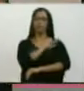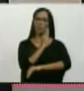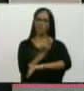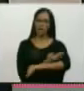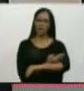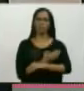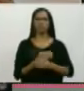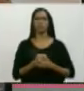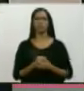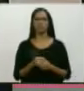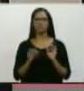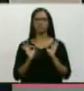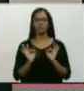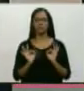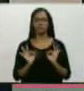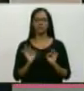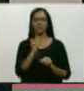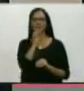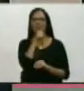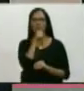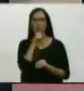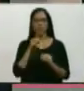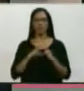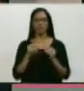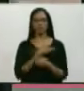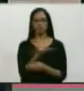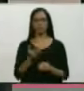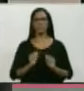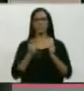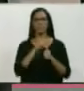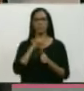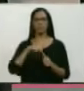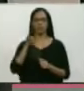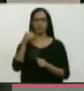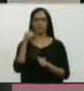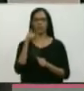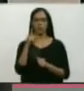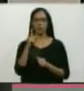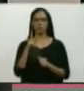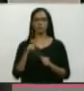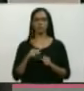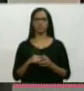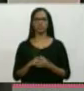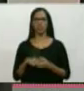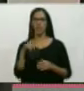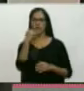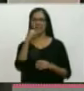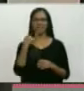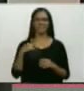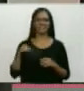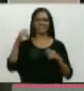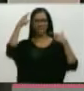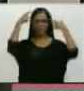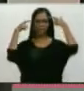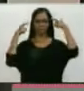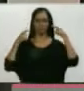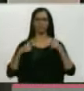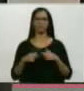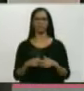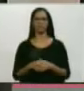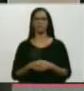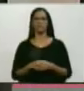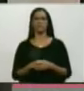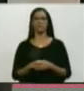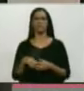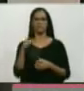lo especial que fue la abuela Mina para todos nosotros. Empezamos nosotros con Zurda Conducta, con la zurda de Chávez.